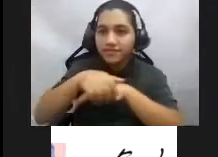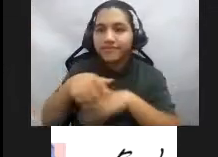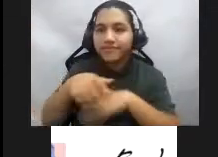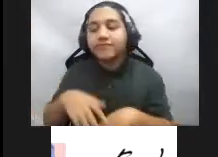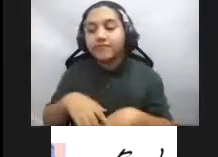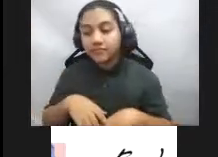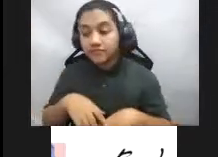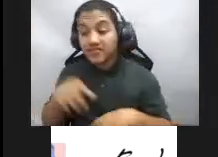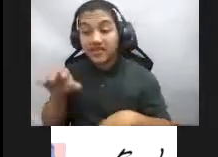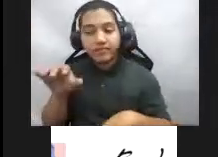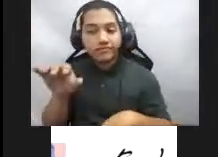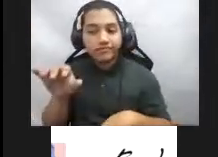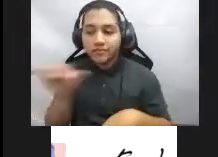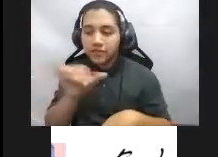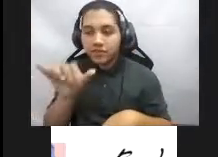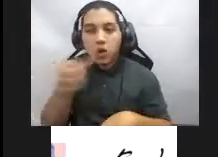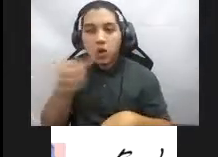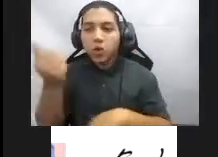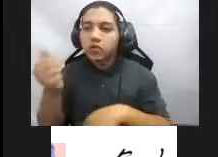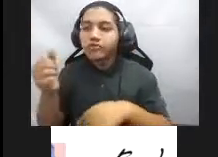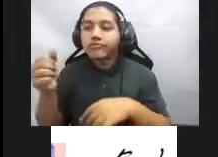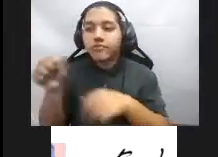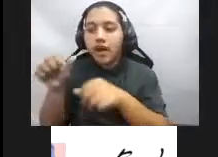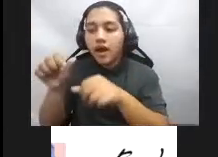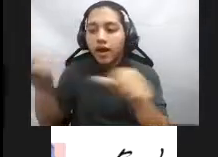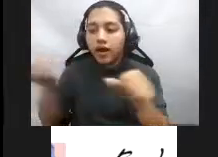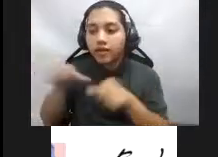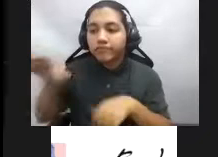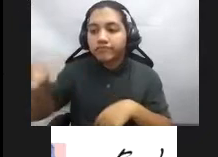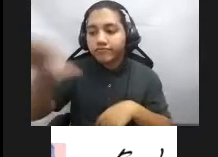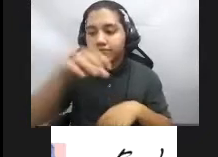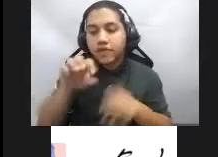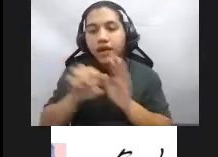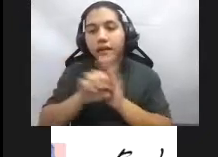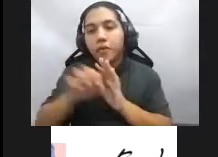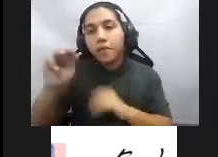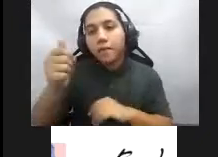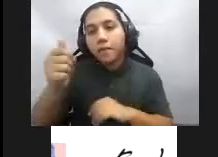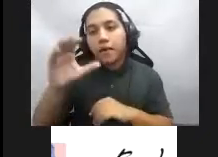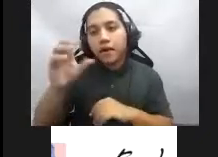de China, como Macao, etcétera, etcétera.